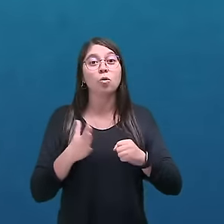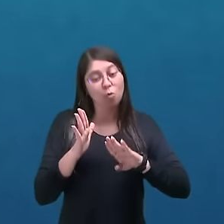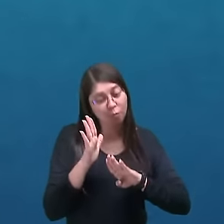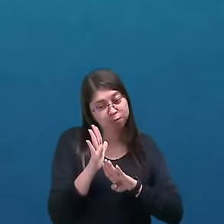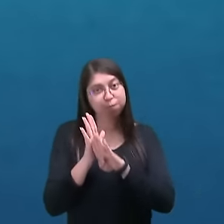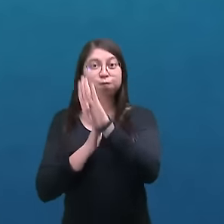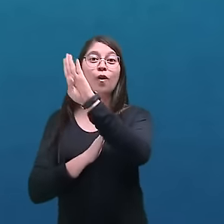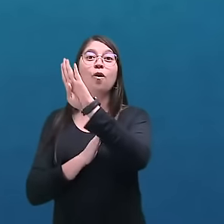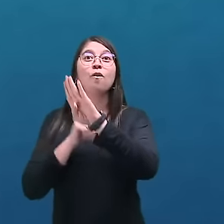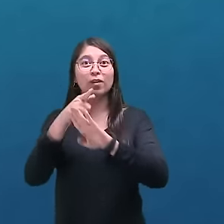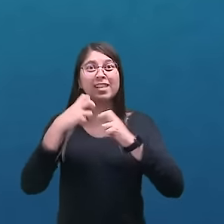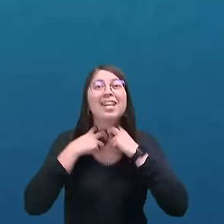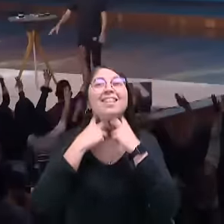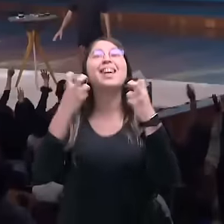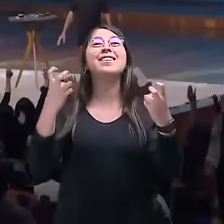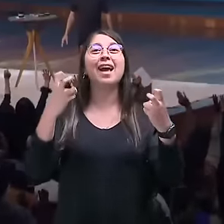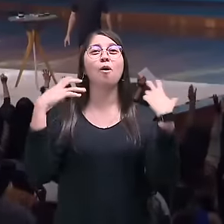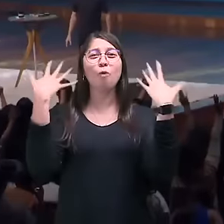un grito.